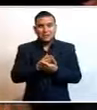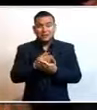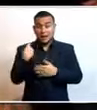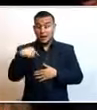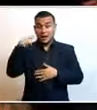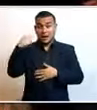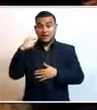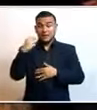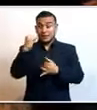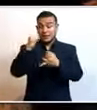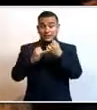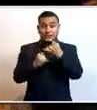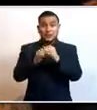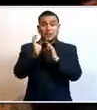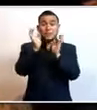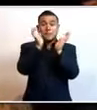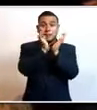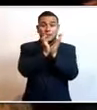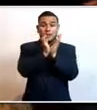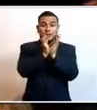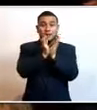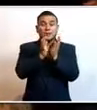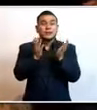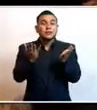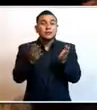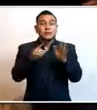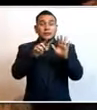Ayer cerramos un mes con 64.